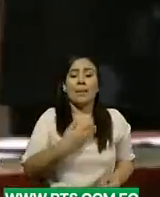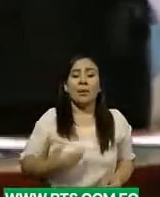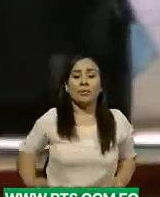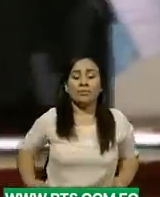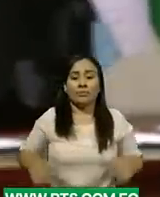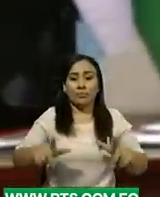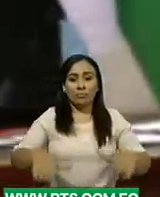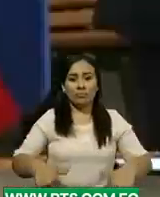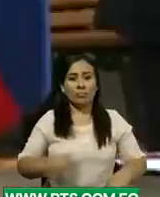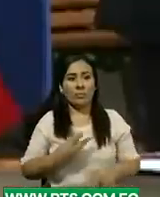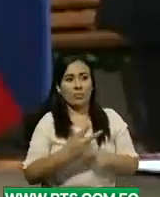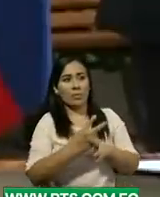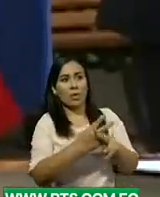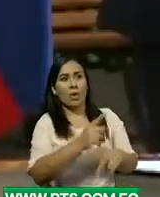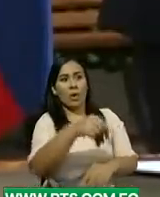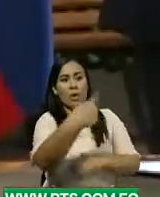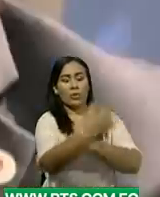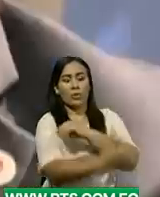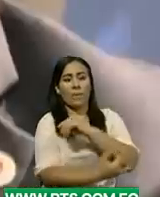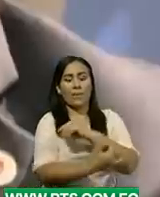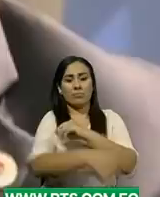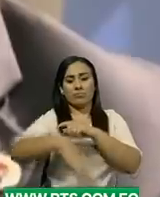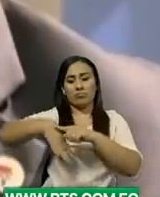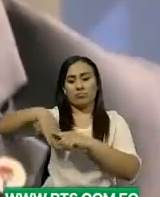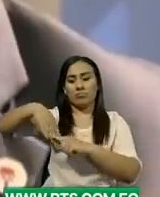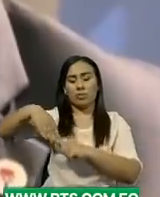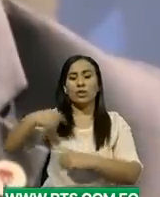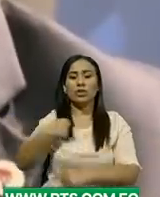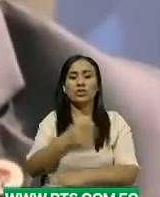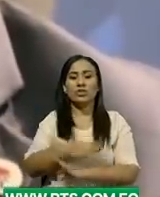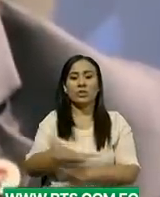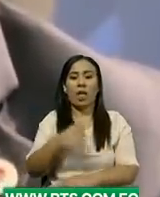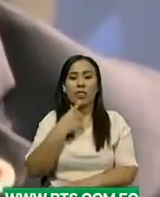lanzó una advertencia para otros países de la región. He